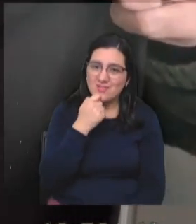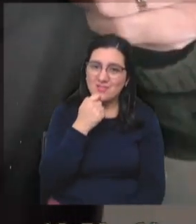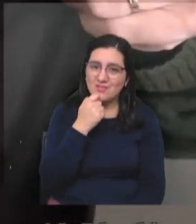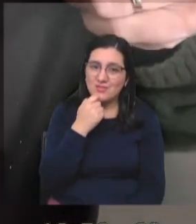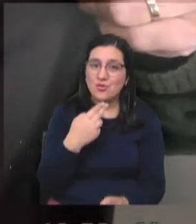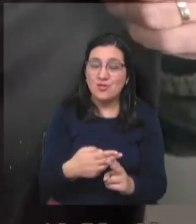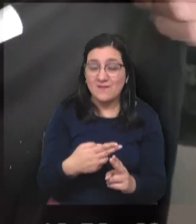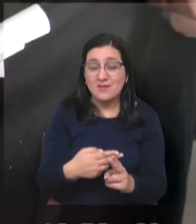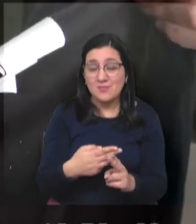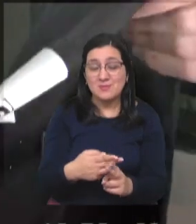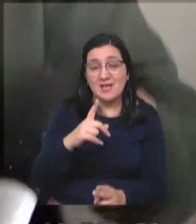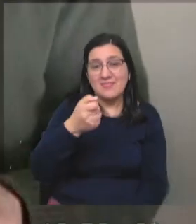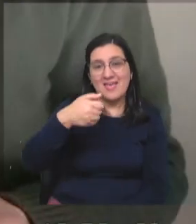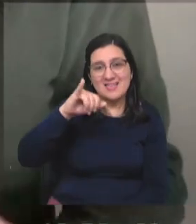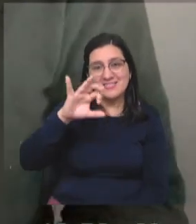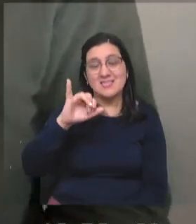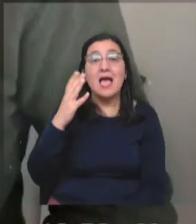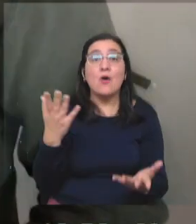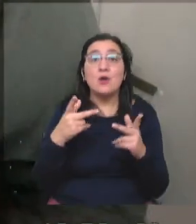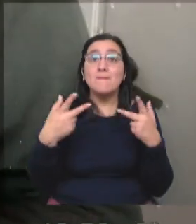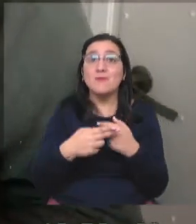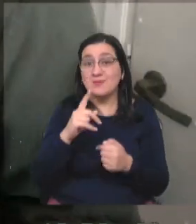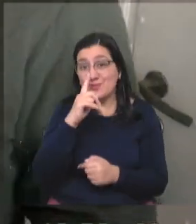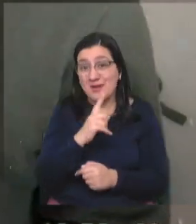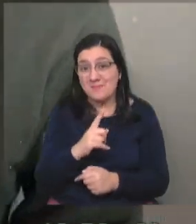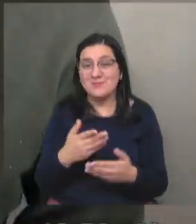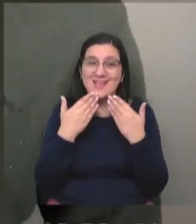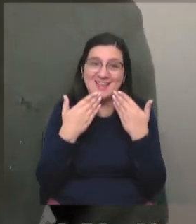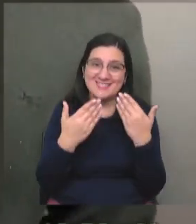a nos vamos a la tanda volando volando Muchas gracias gracias usted muchach